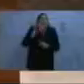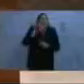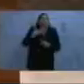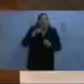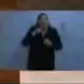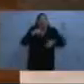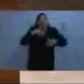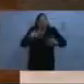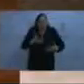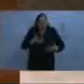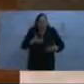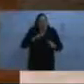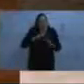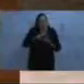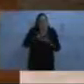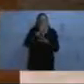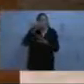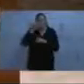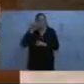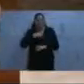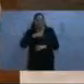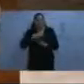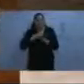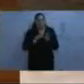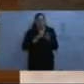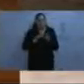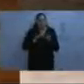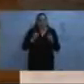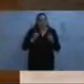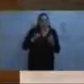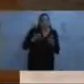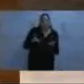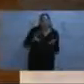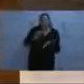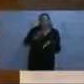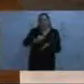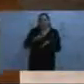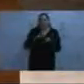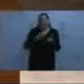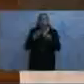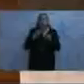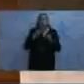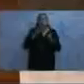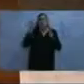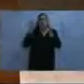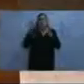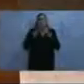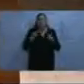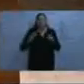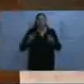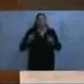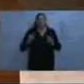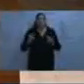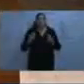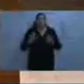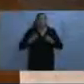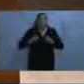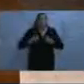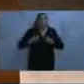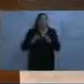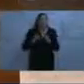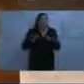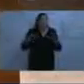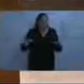sin olvidar medidas adicionales que tienen que ver con el control de la fauna salvaje o con la adecuación del calendario del saneamiento para